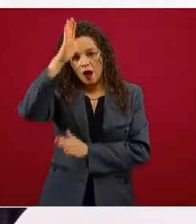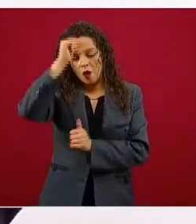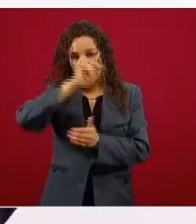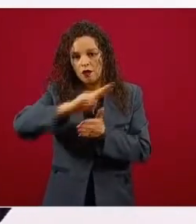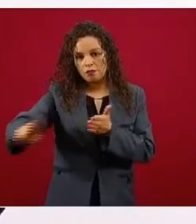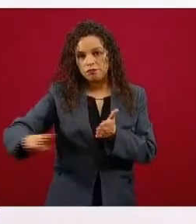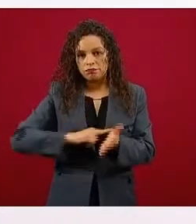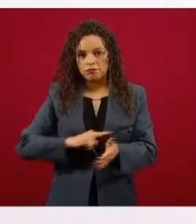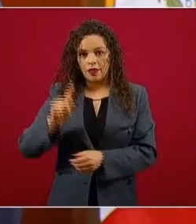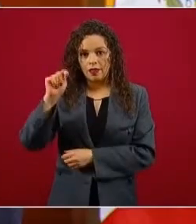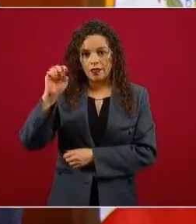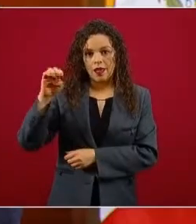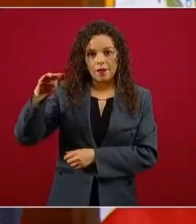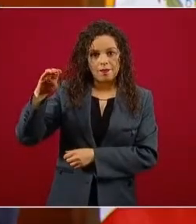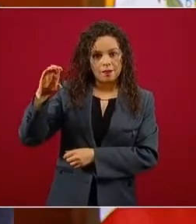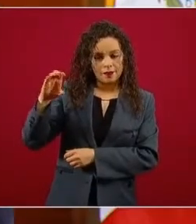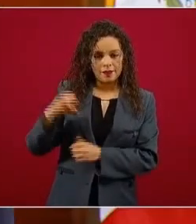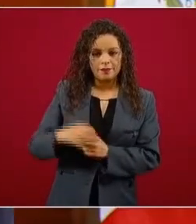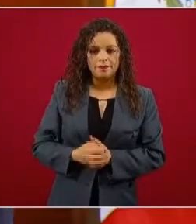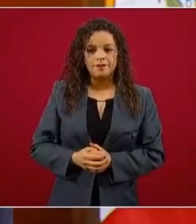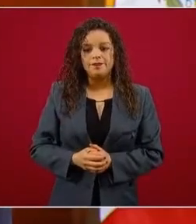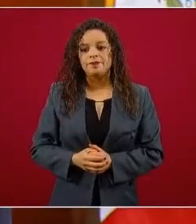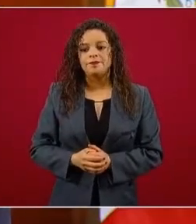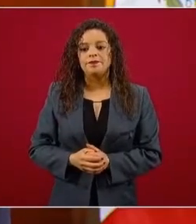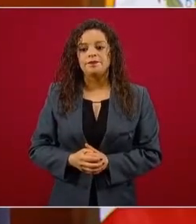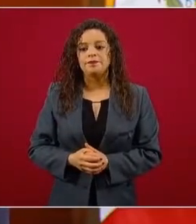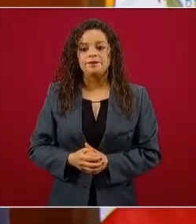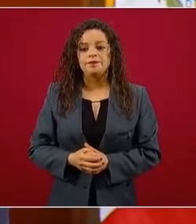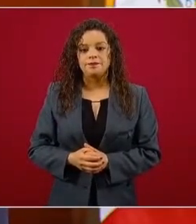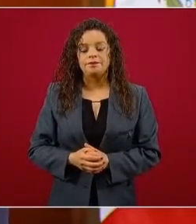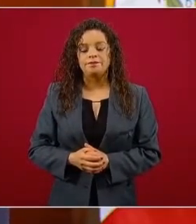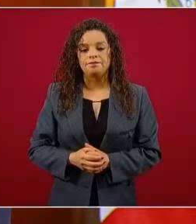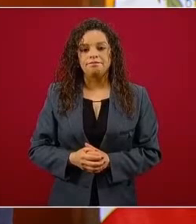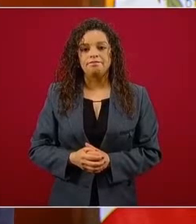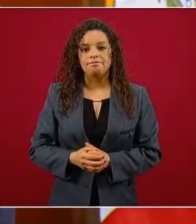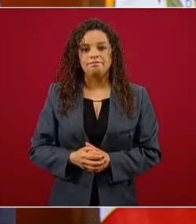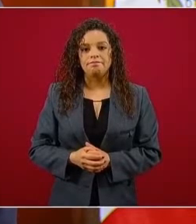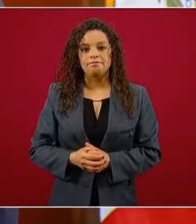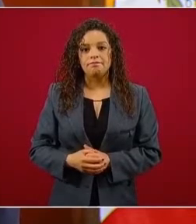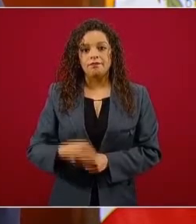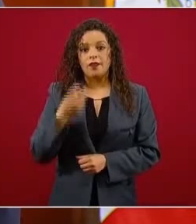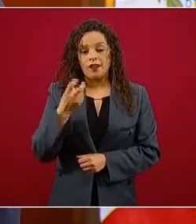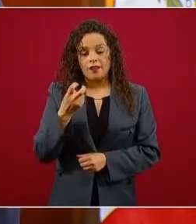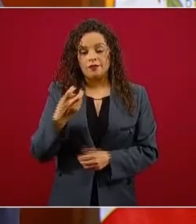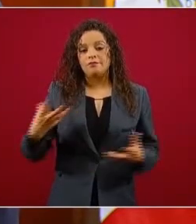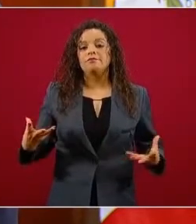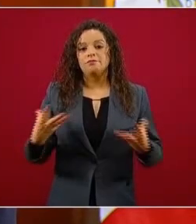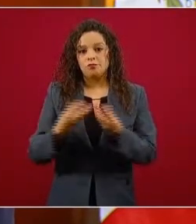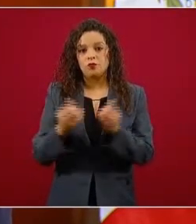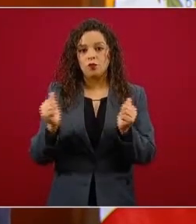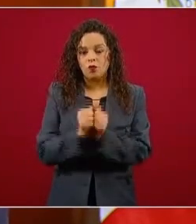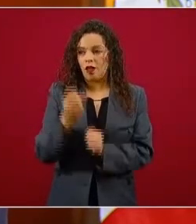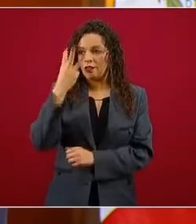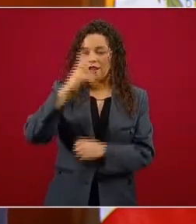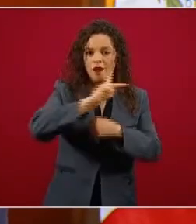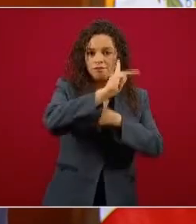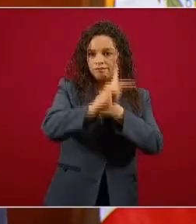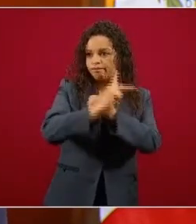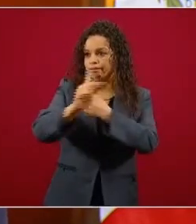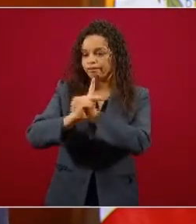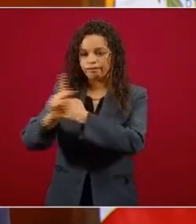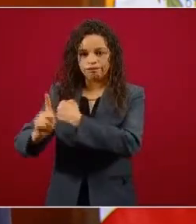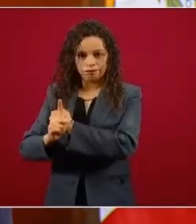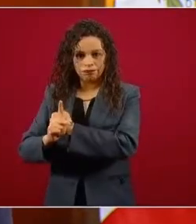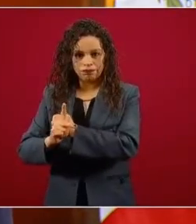T-MEC, Tratado Comercial entre México, Estados Unidos y Canadá. En un